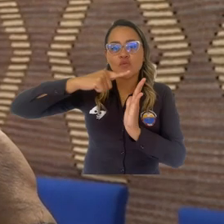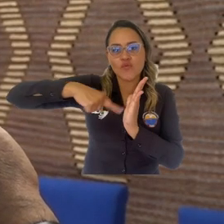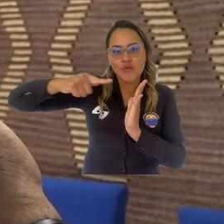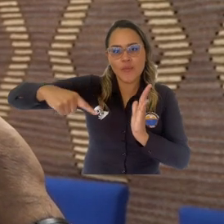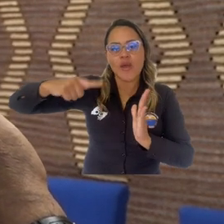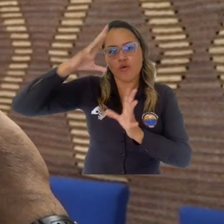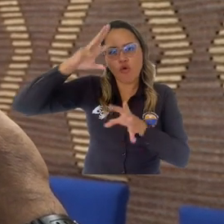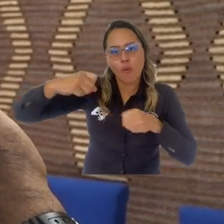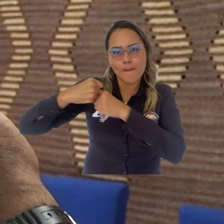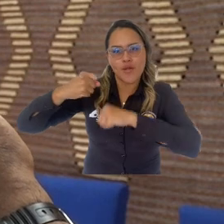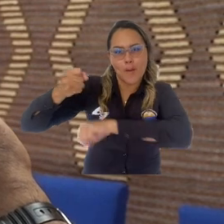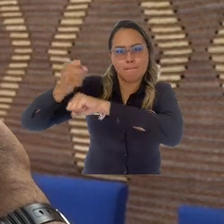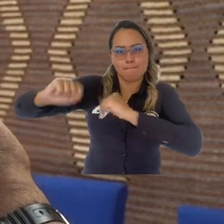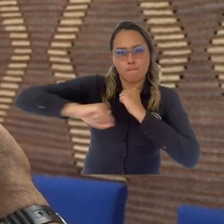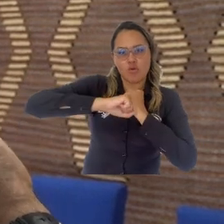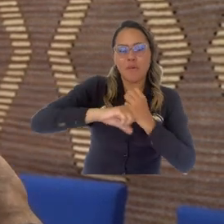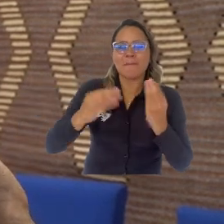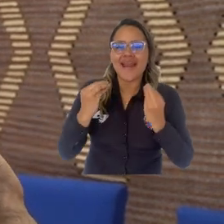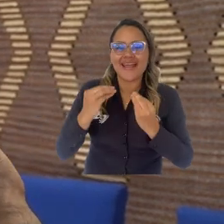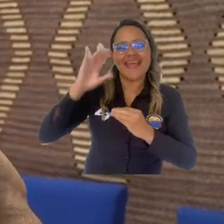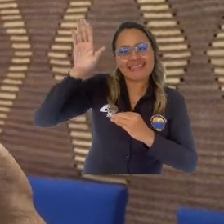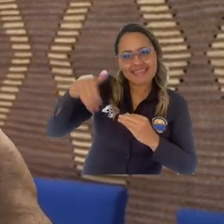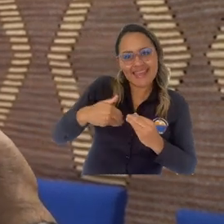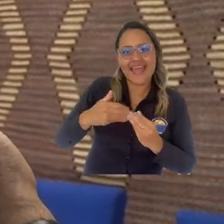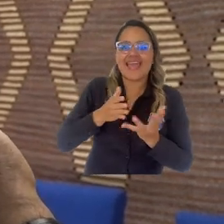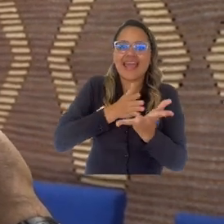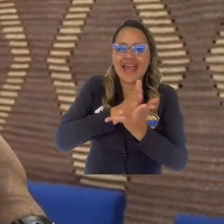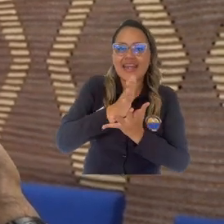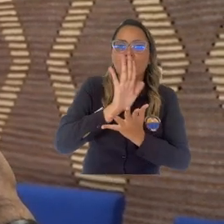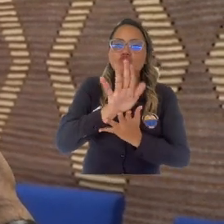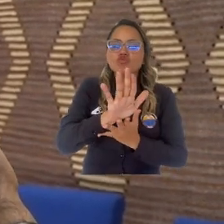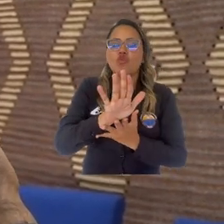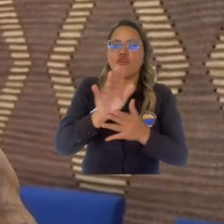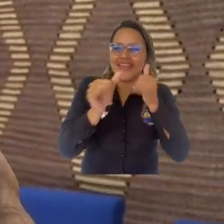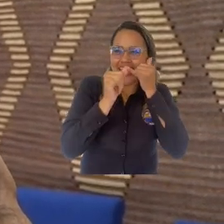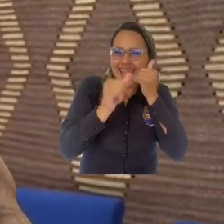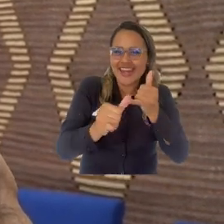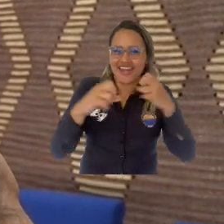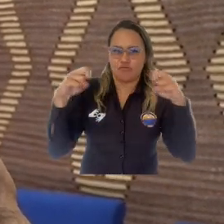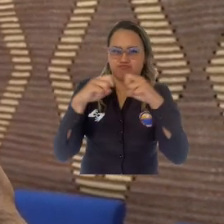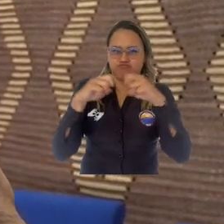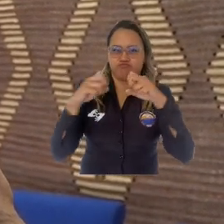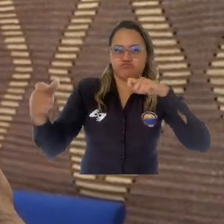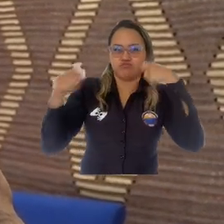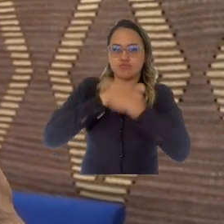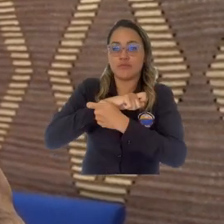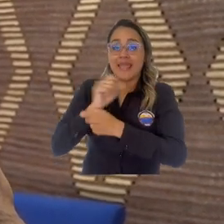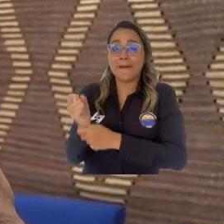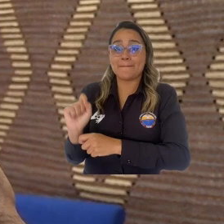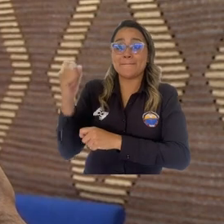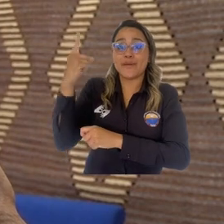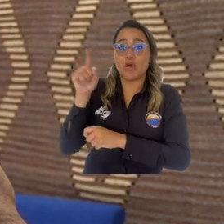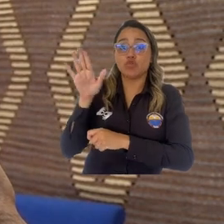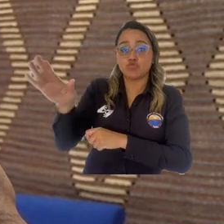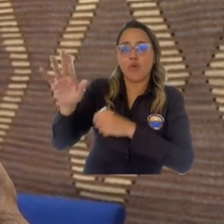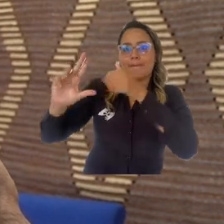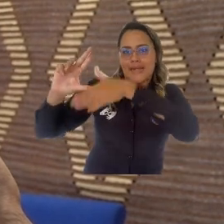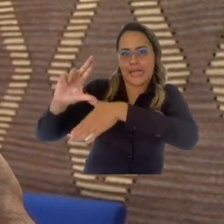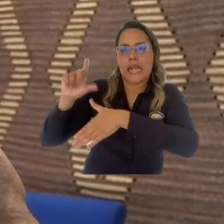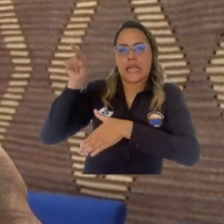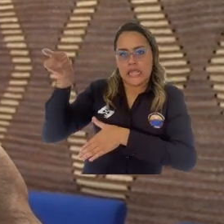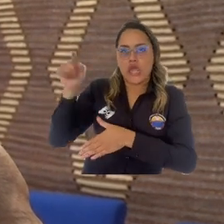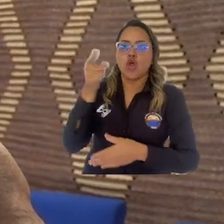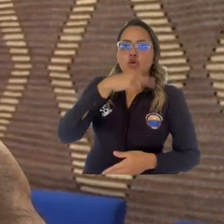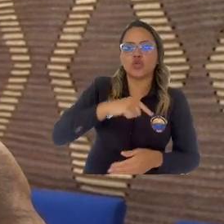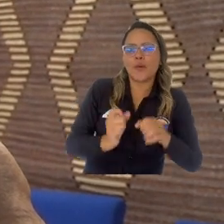Firmamos un convenio de cooperación para traer un programa de ingeniería energética. Ellos fueron los primeros que abrieron en América Latina, nosotros fuimos los primeros en abrir ingeniería marino-costera.